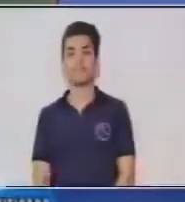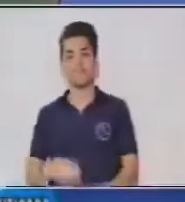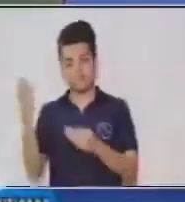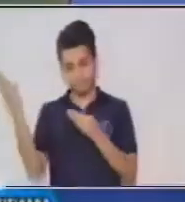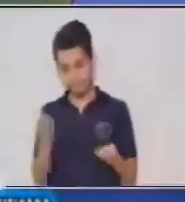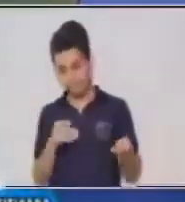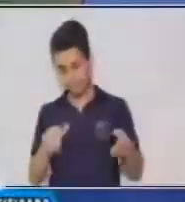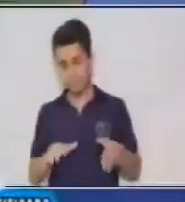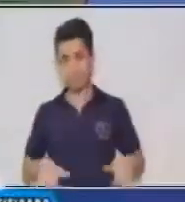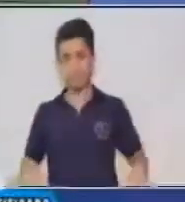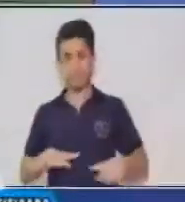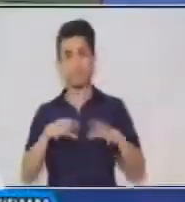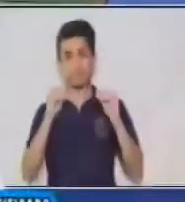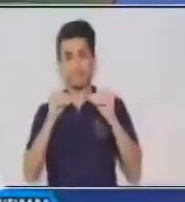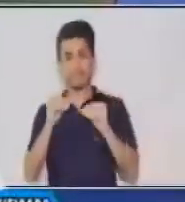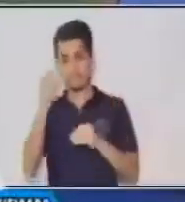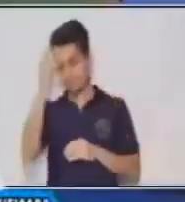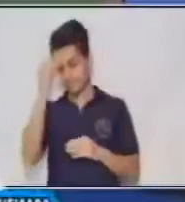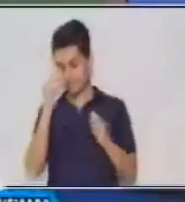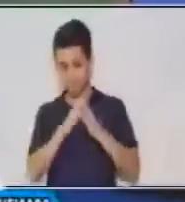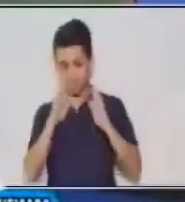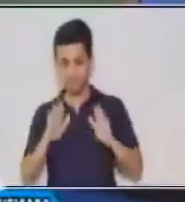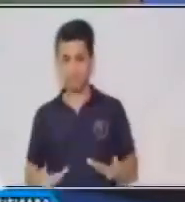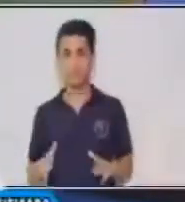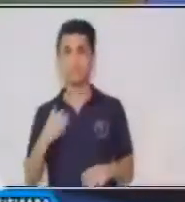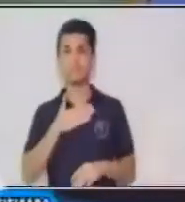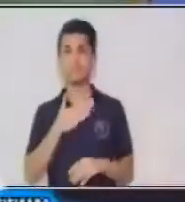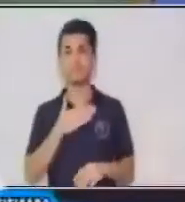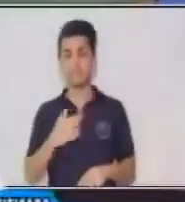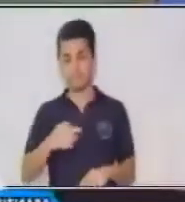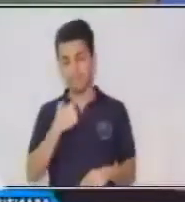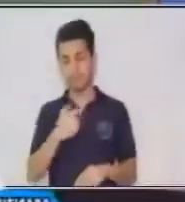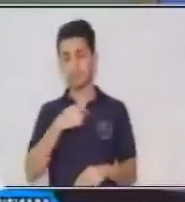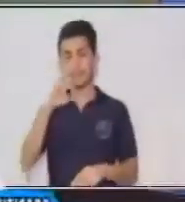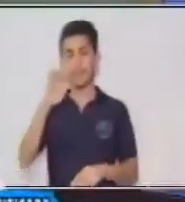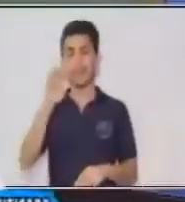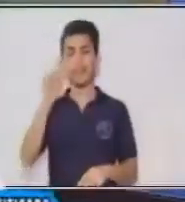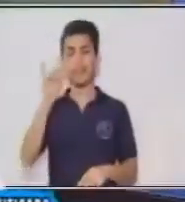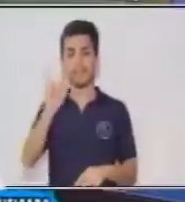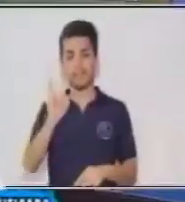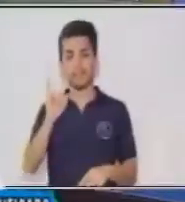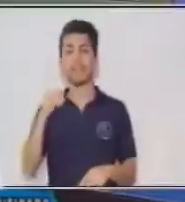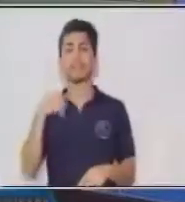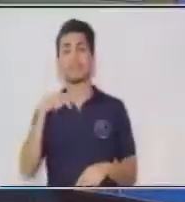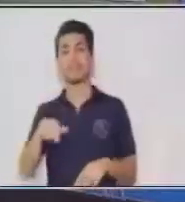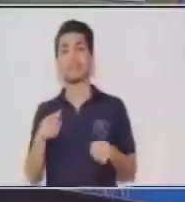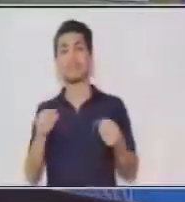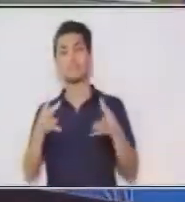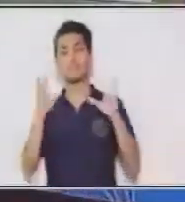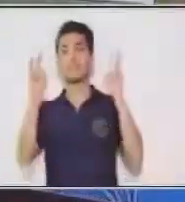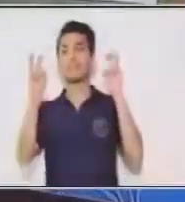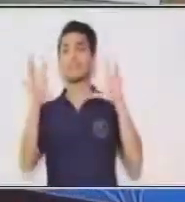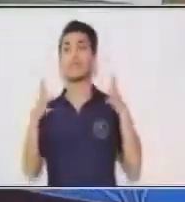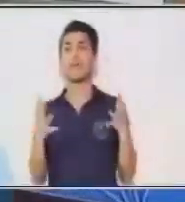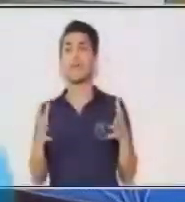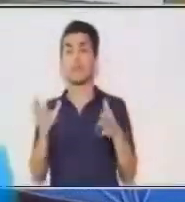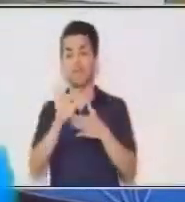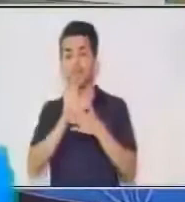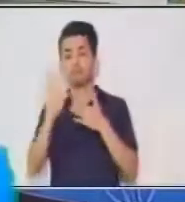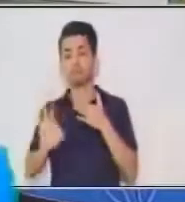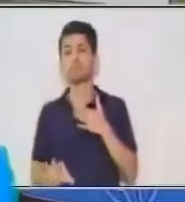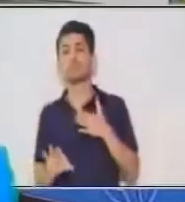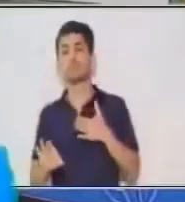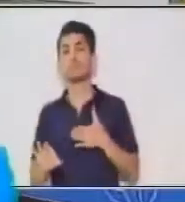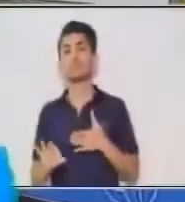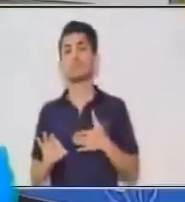Bienvenido a este espacio educativo Aprende en Casa. Soy Edinova. En esta oportunidad desarrollaré el tema Funciones